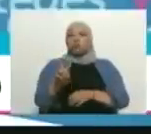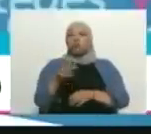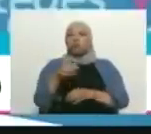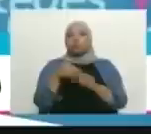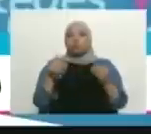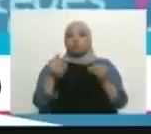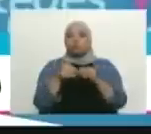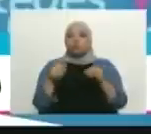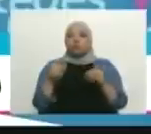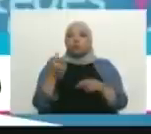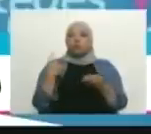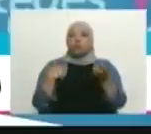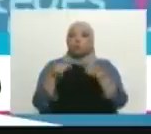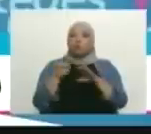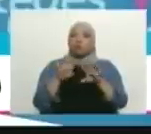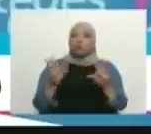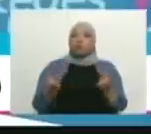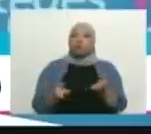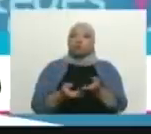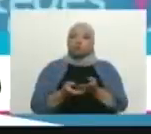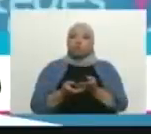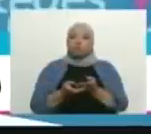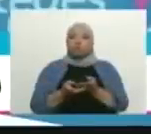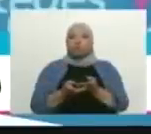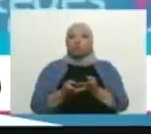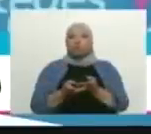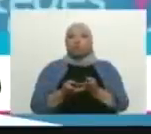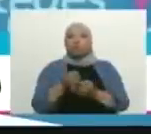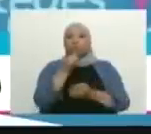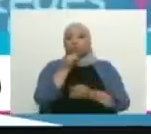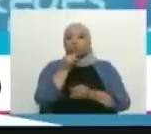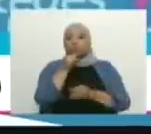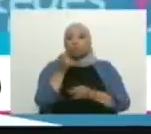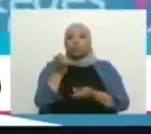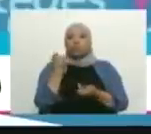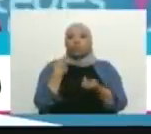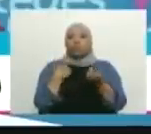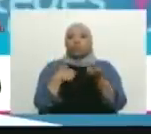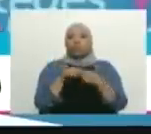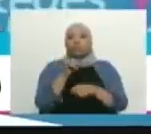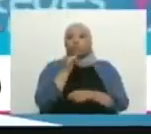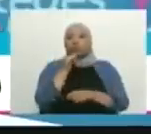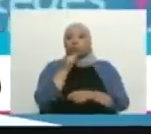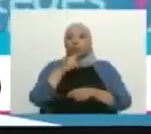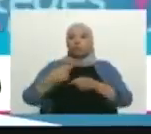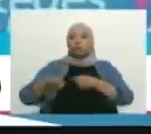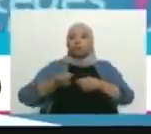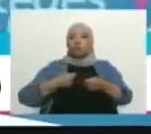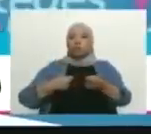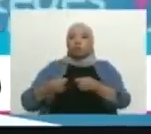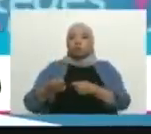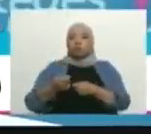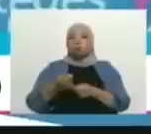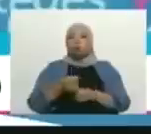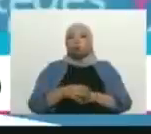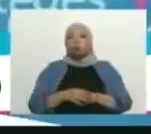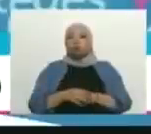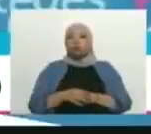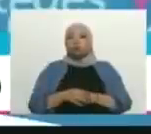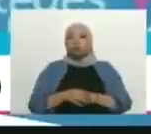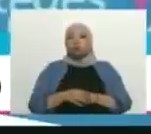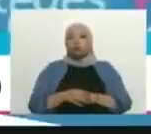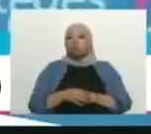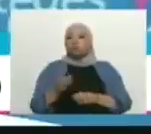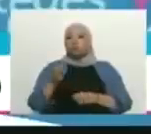desdolarización del comercio mundial. Que pueda haber una canasta de monedas que se mueva. Ahí está los BRICS,